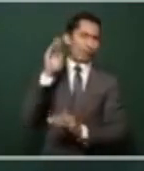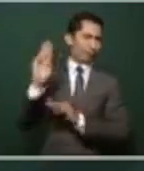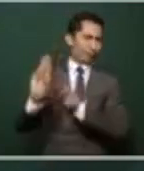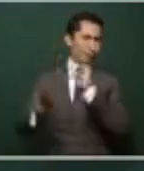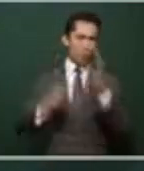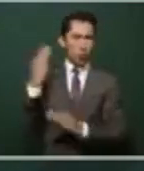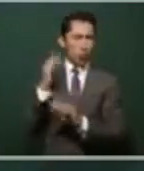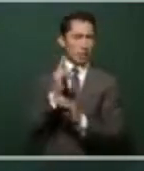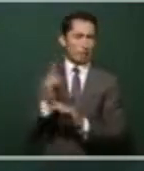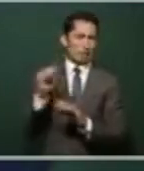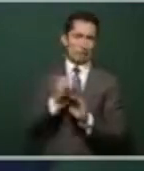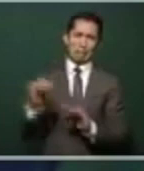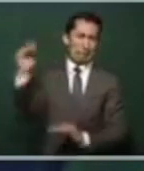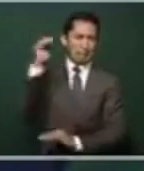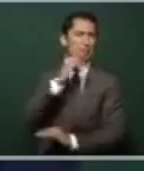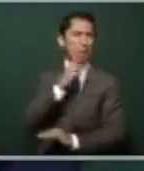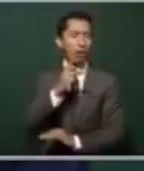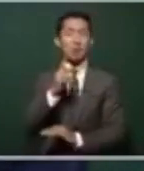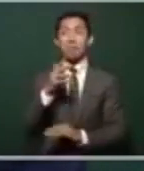manejan